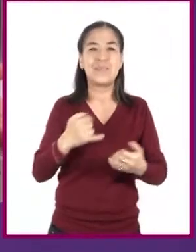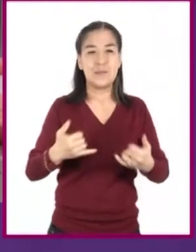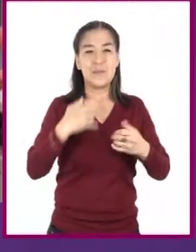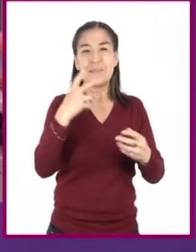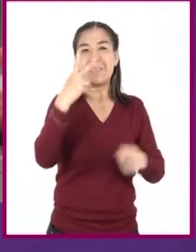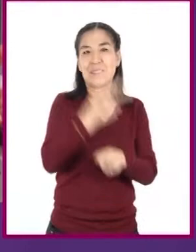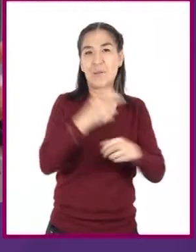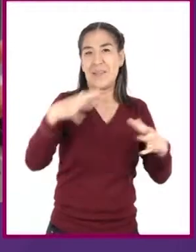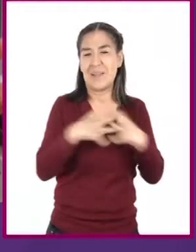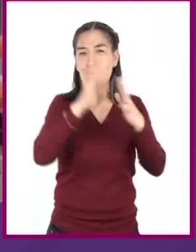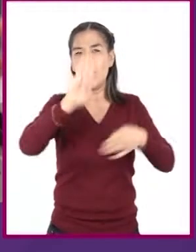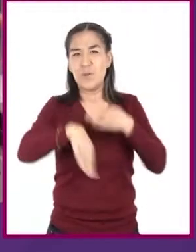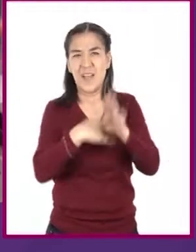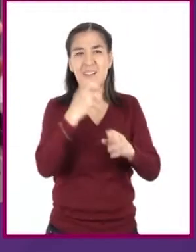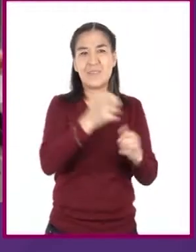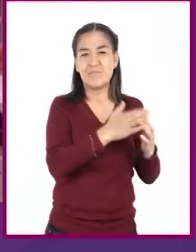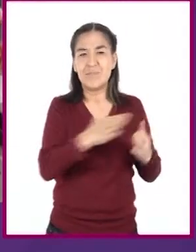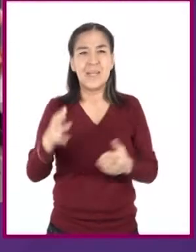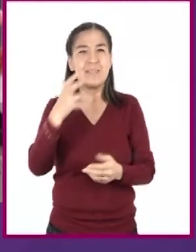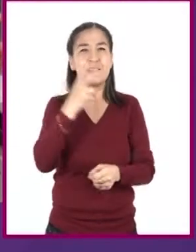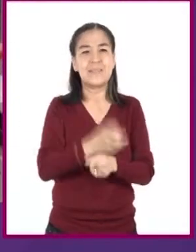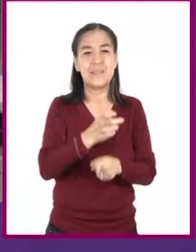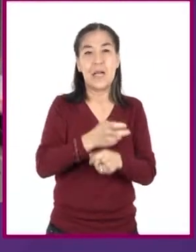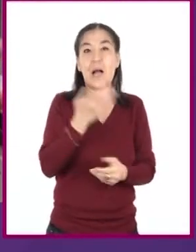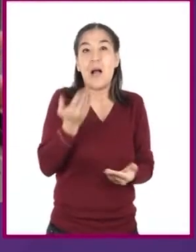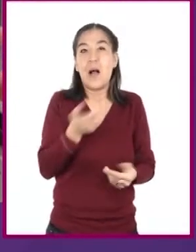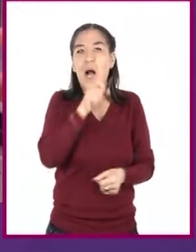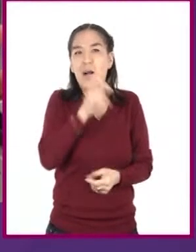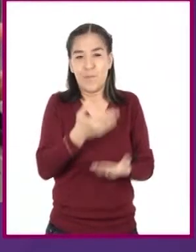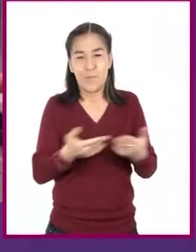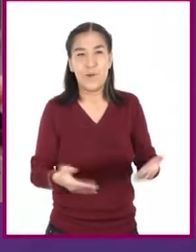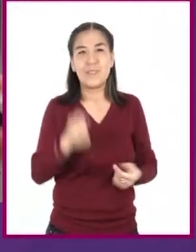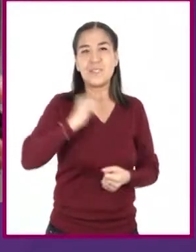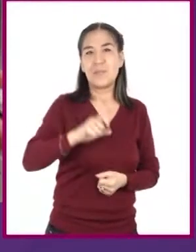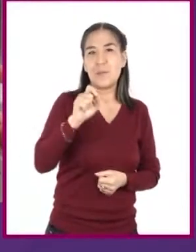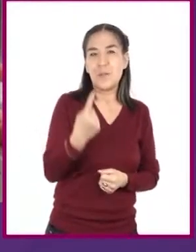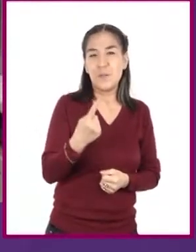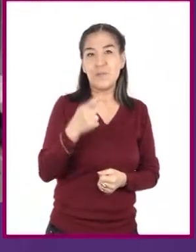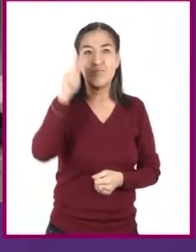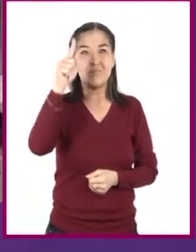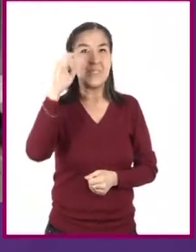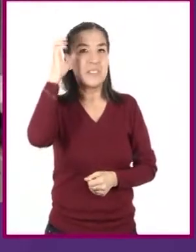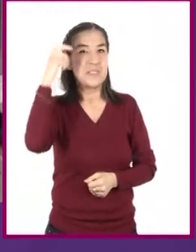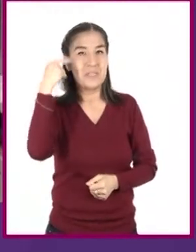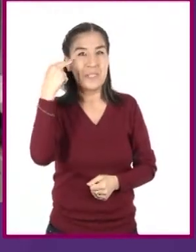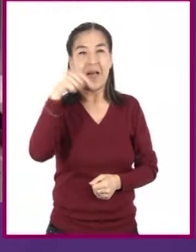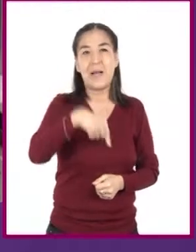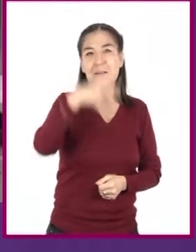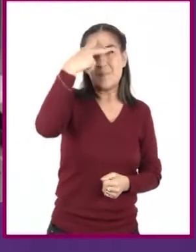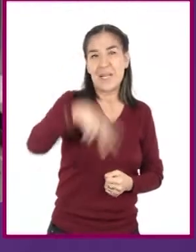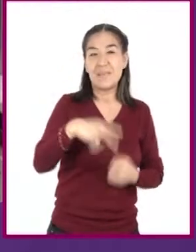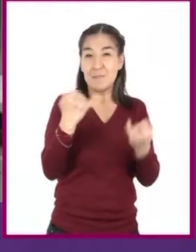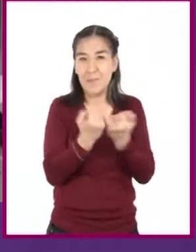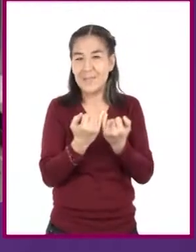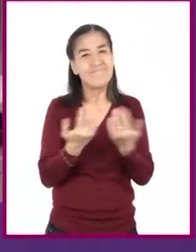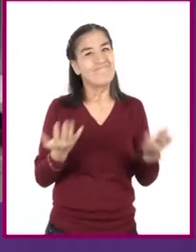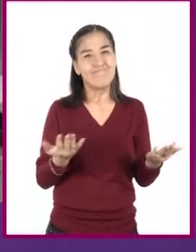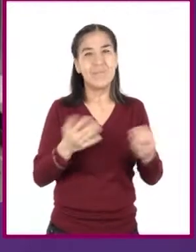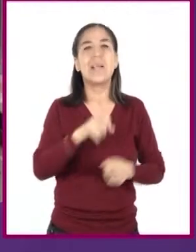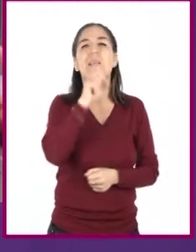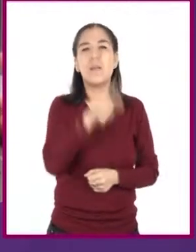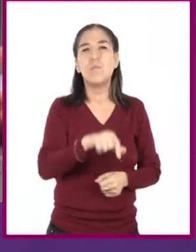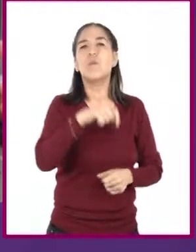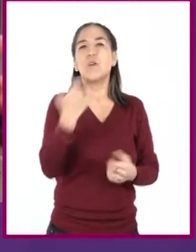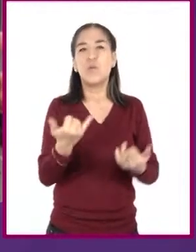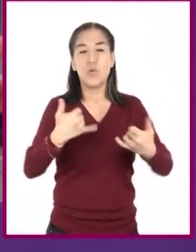Guerra Mundial, o ser joven en pleno siglo XXI en China o en México. Otro rasgo importante, si existen